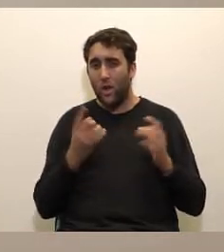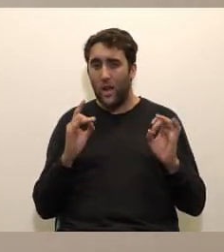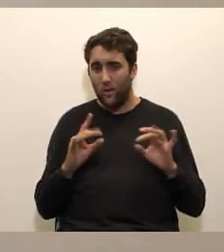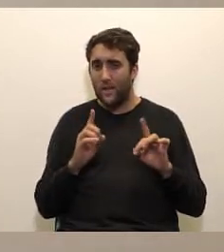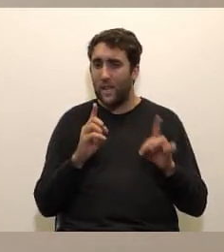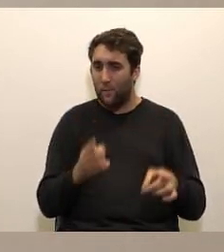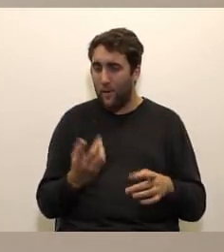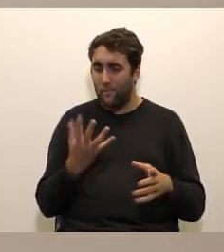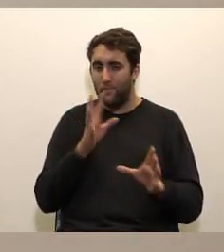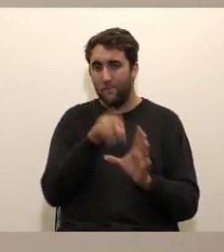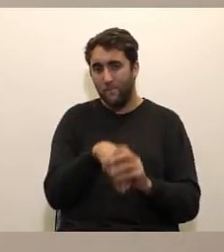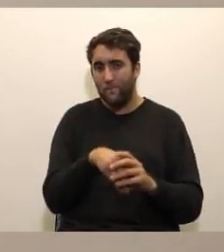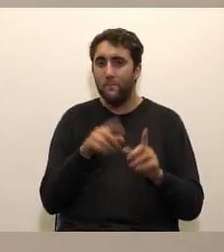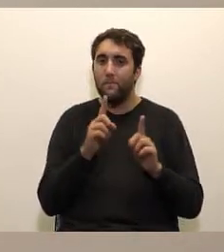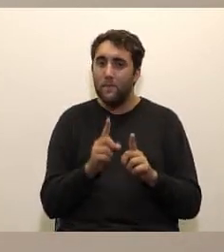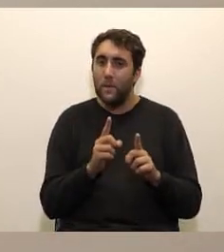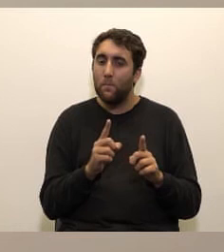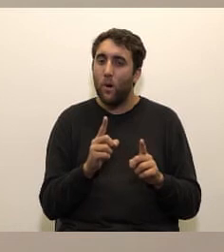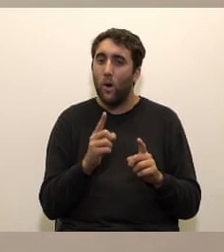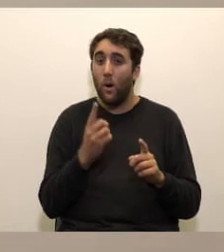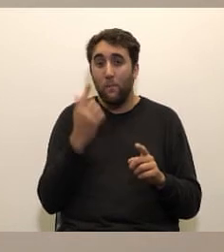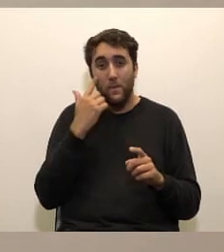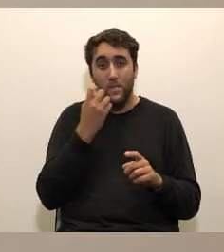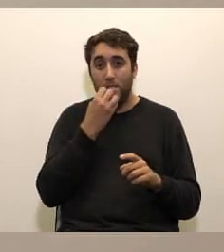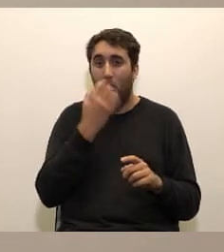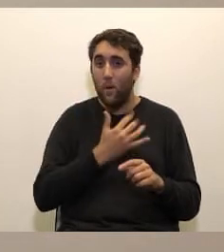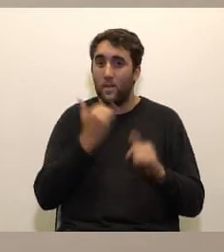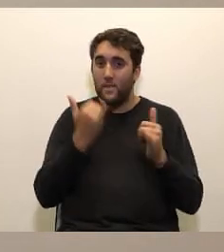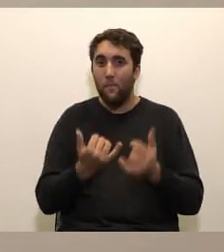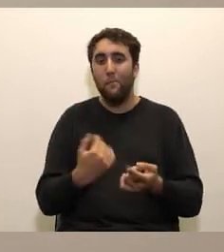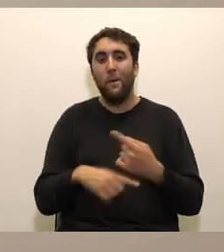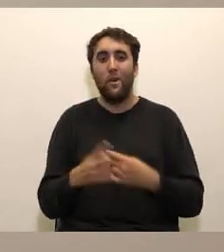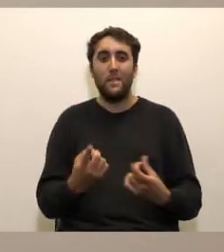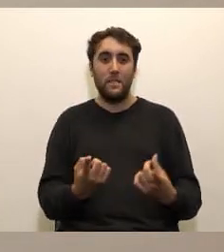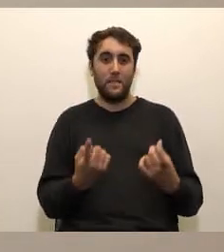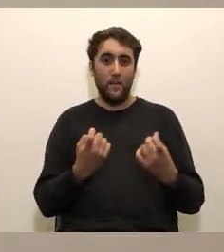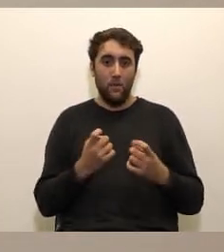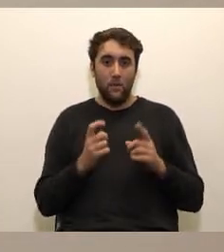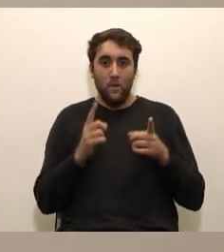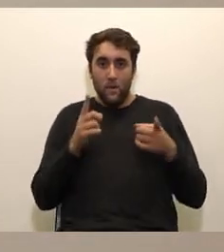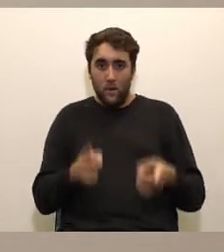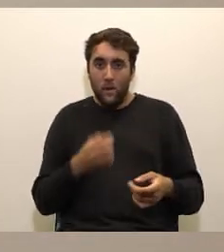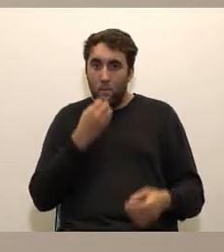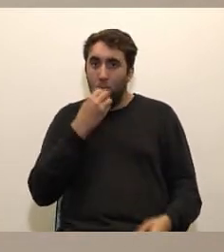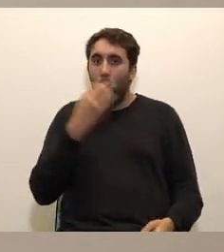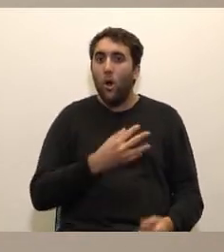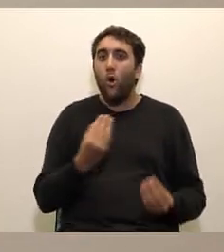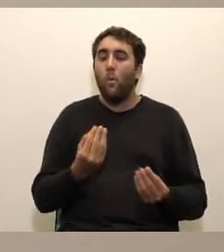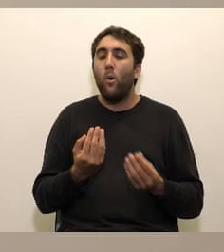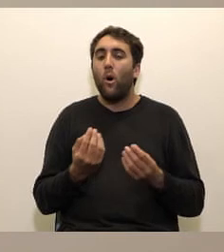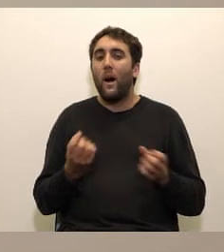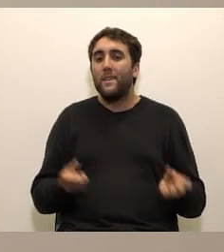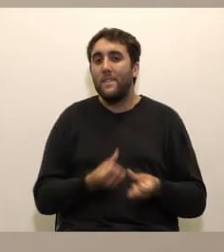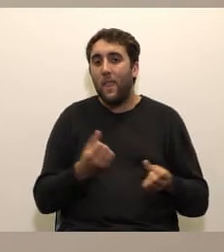como integrando. Entonces esto está bueno, pero necesitamos como también mejorar cómo se está usando esa